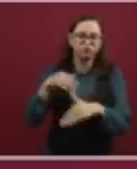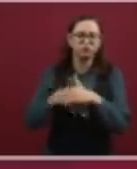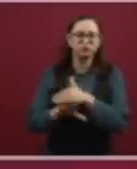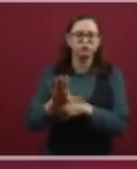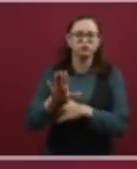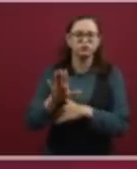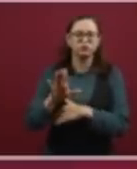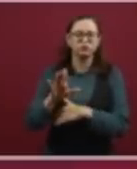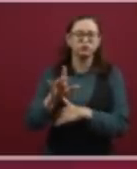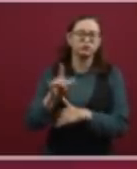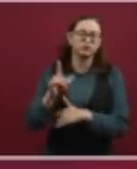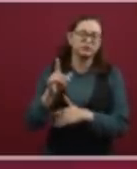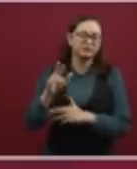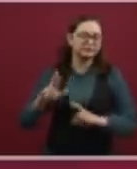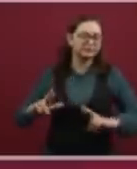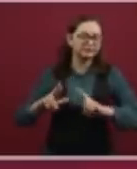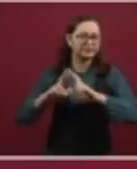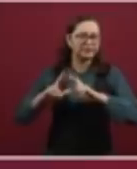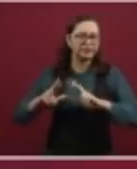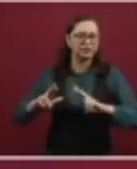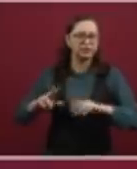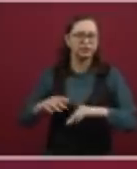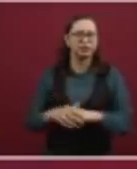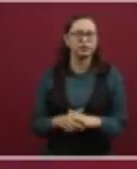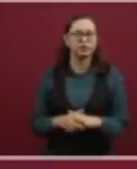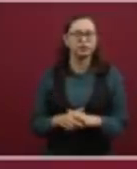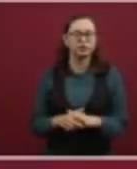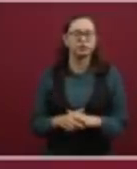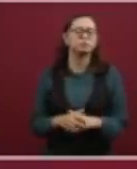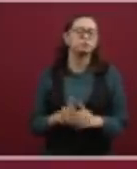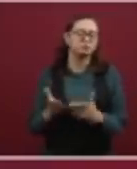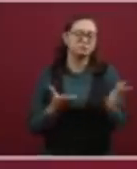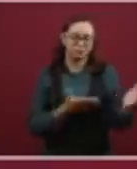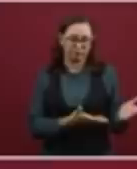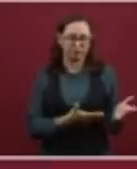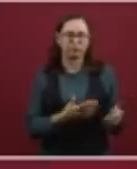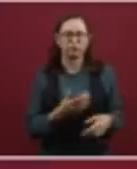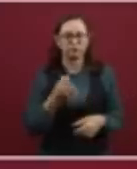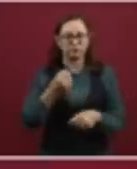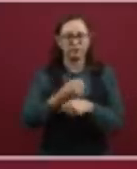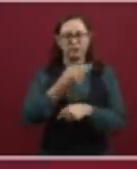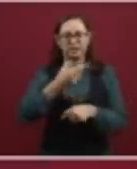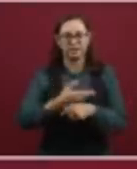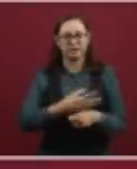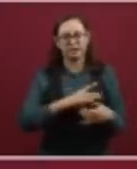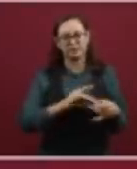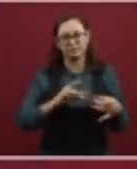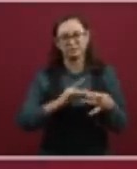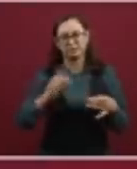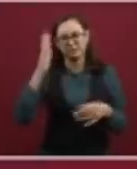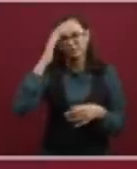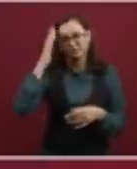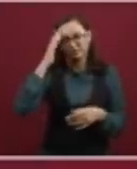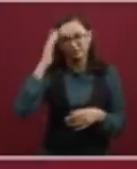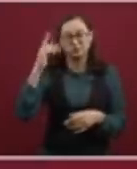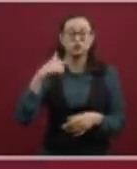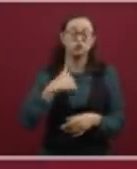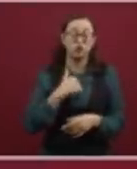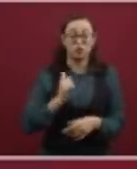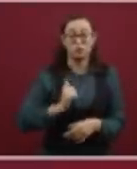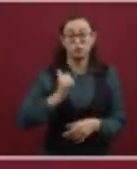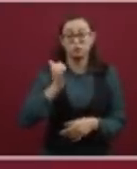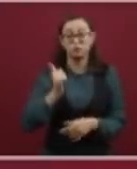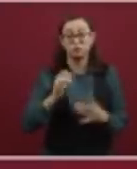del Palacio de Bellas Artes. Yo nada más aprovecho para decir que me equivoqué ayer